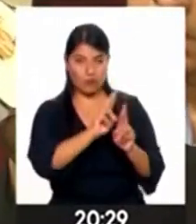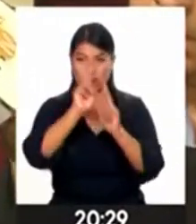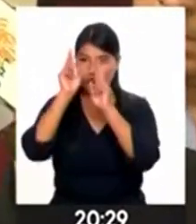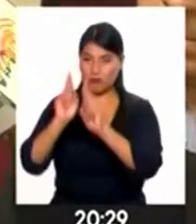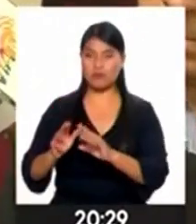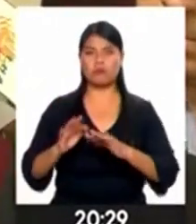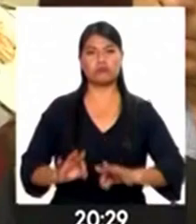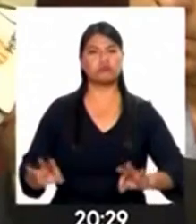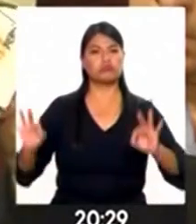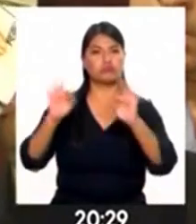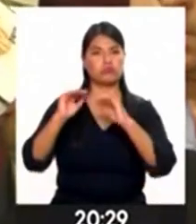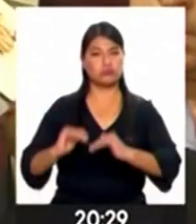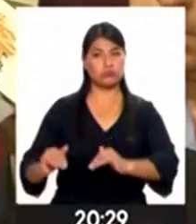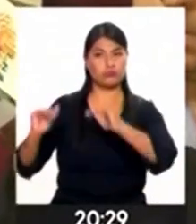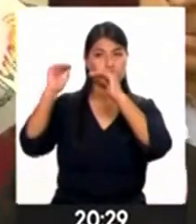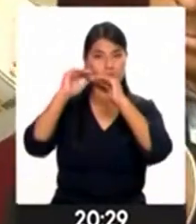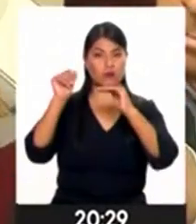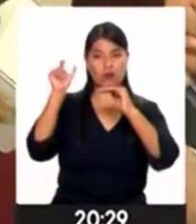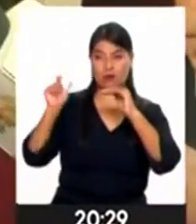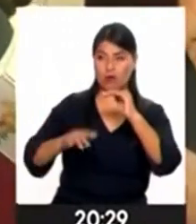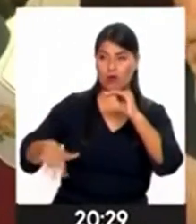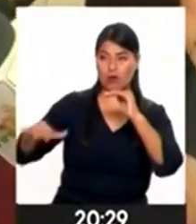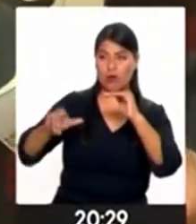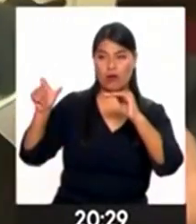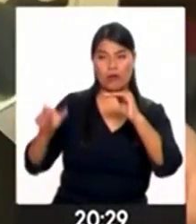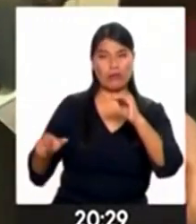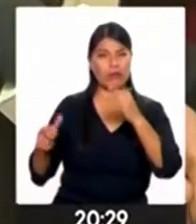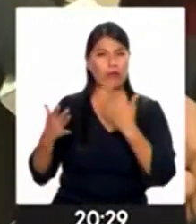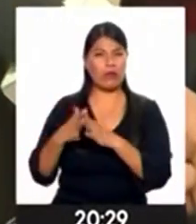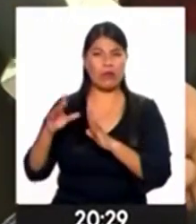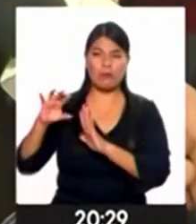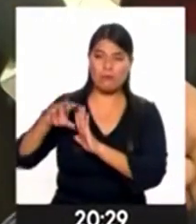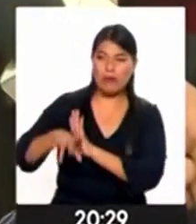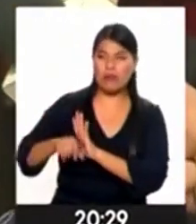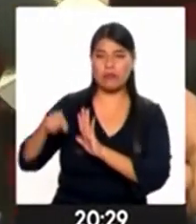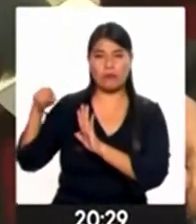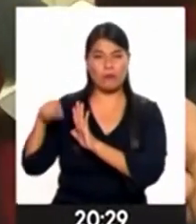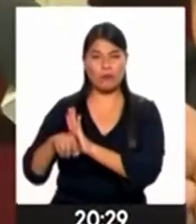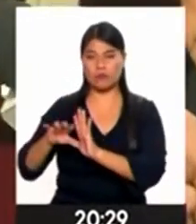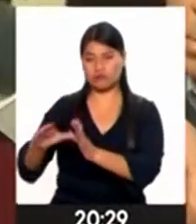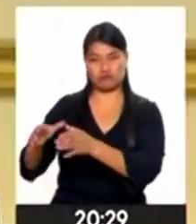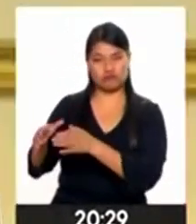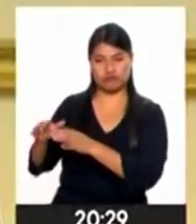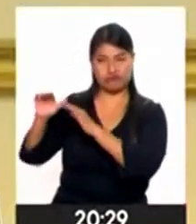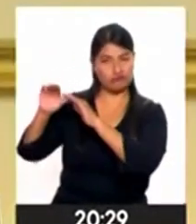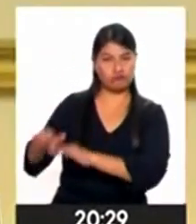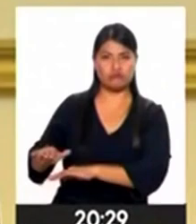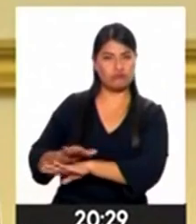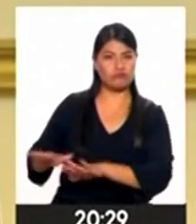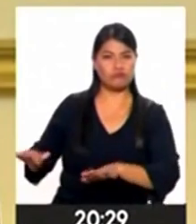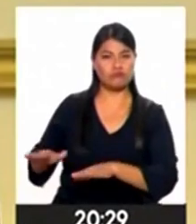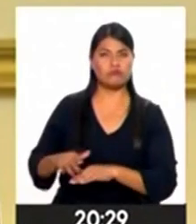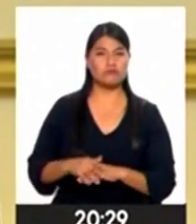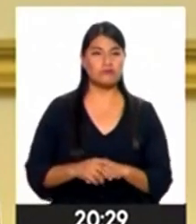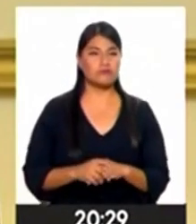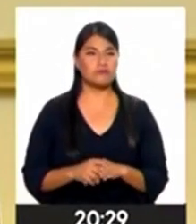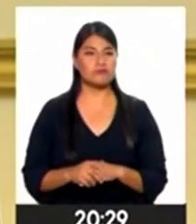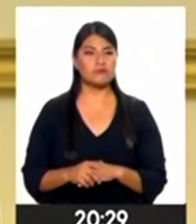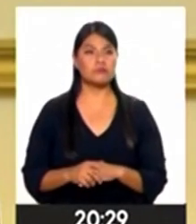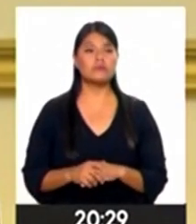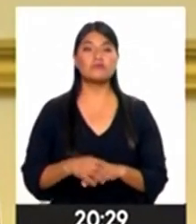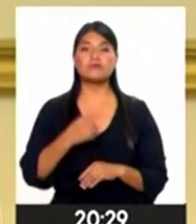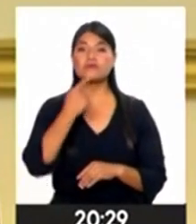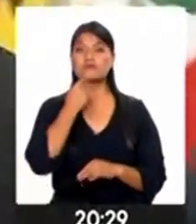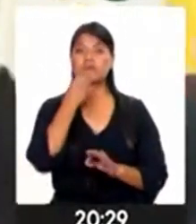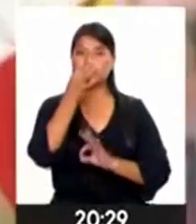valer más y prevalecer sobre los derechos de las personas que son parte de grupos delincuenciales. Un mensaje que define al